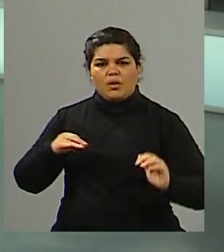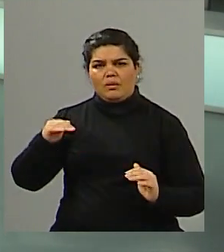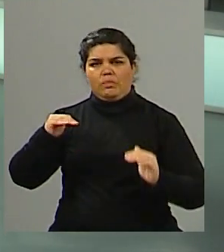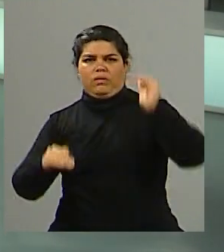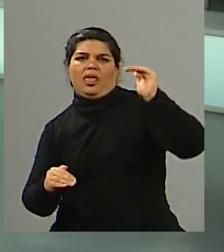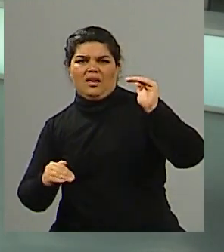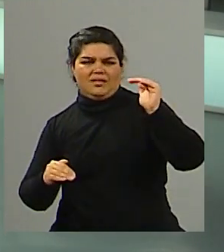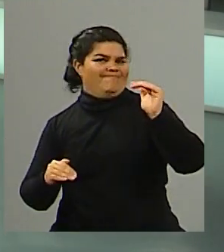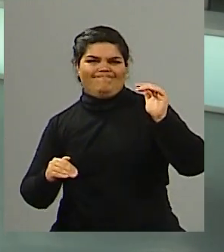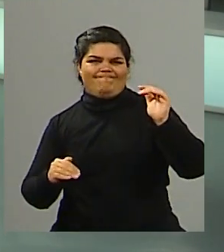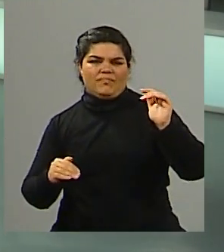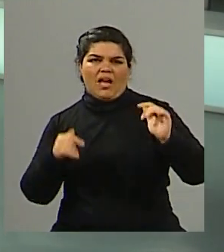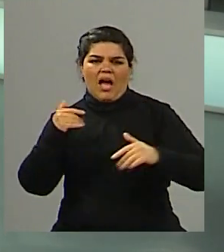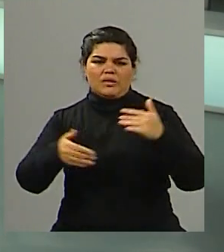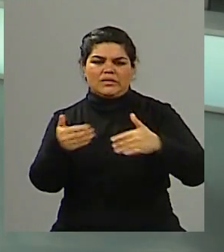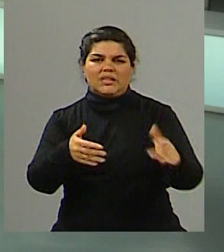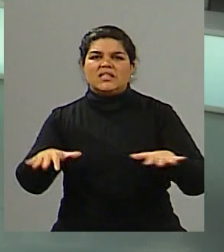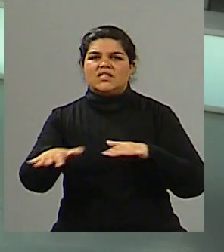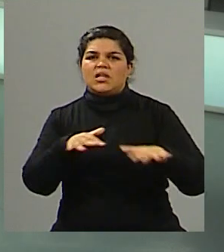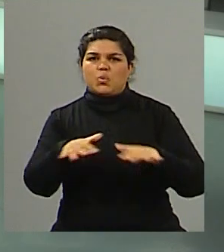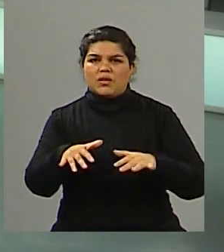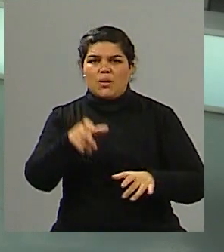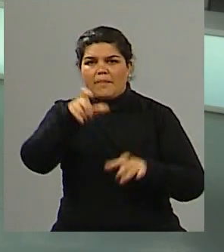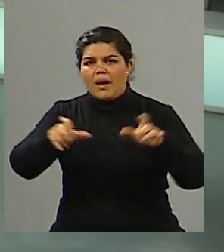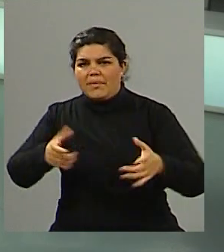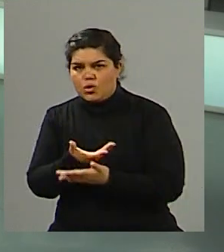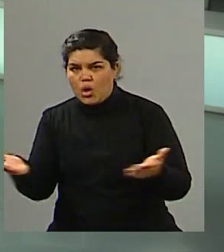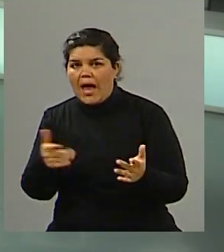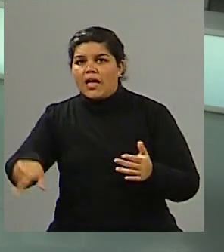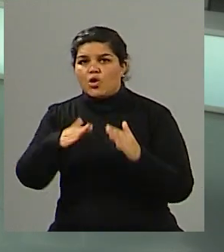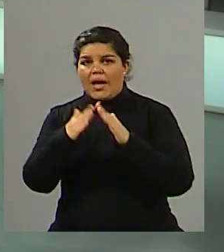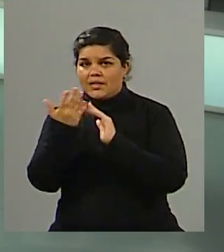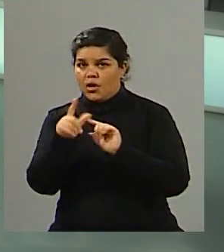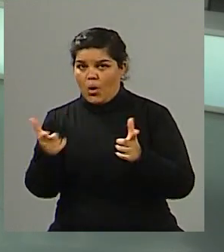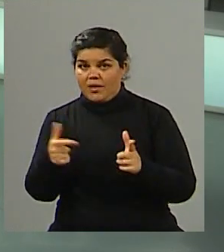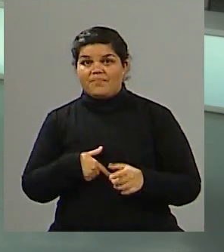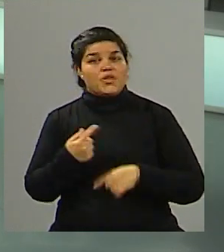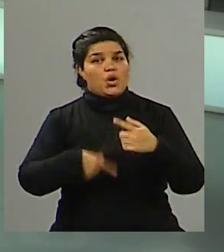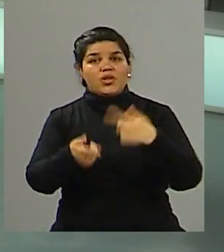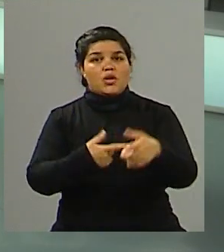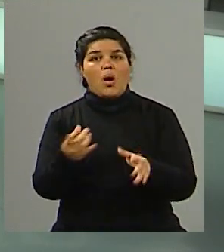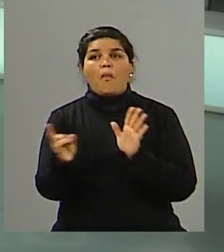vigente, ¿no? En una situación realmente difícil para los inquilinos. Seguimos con apuntes